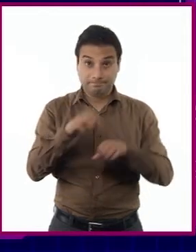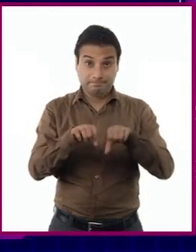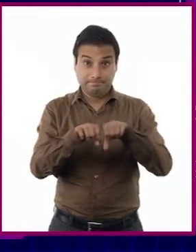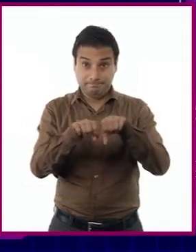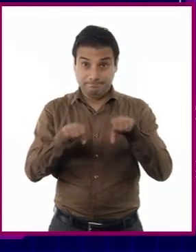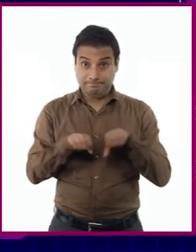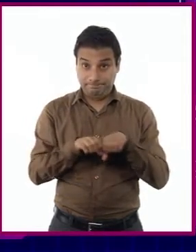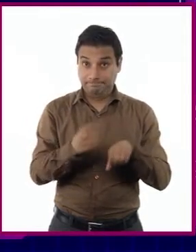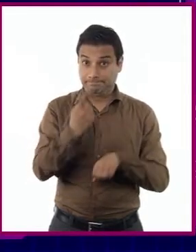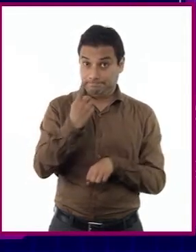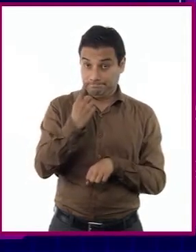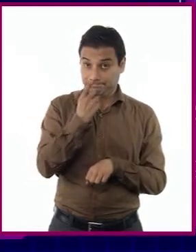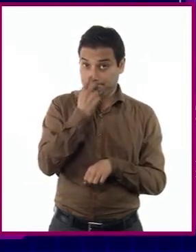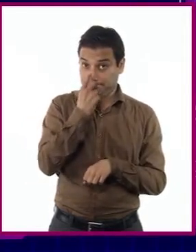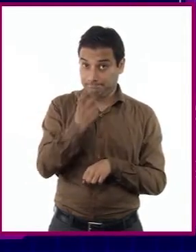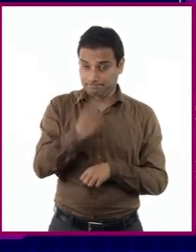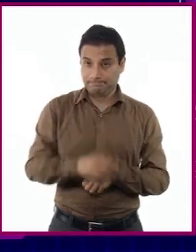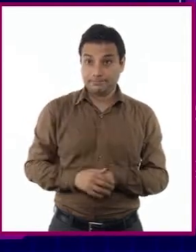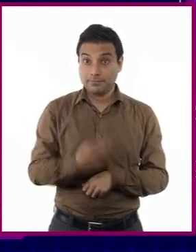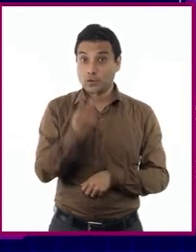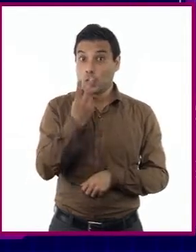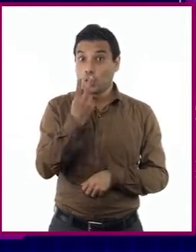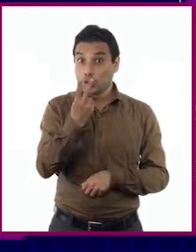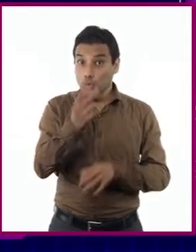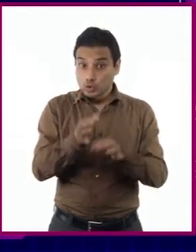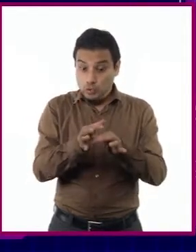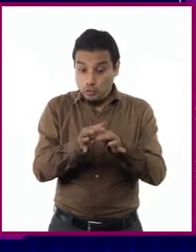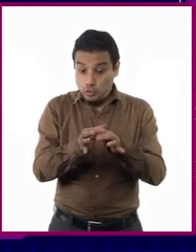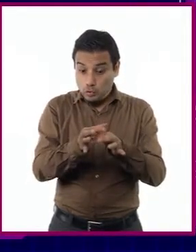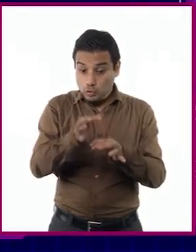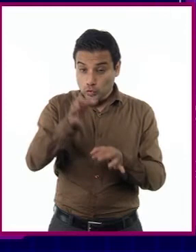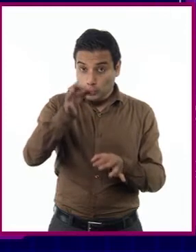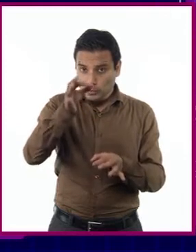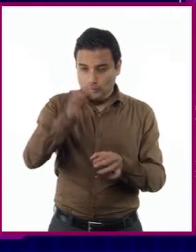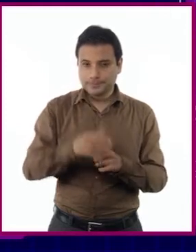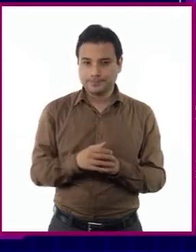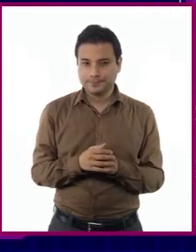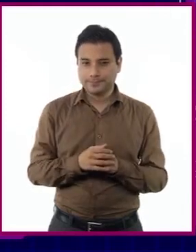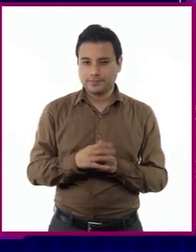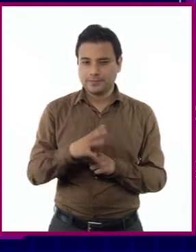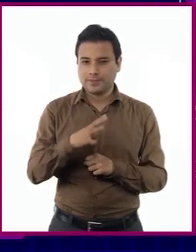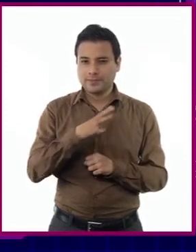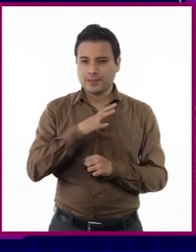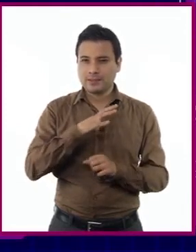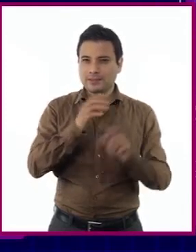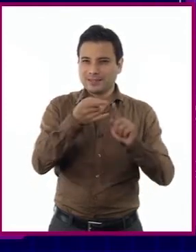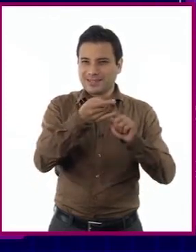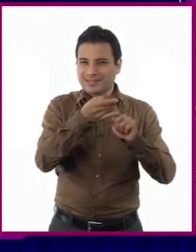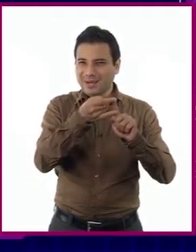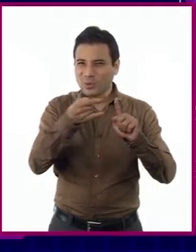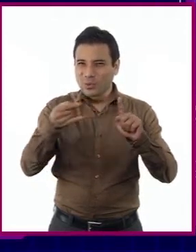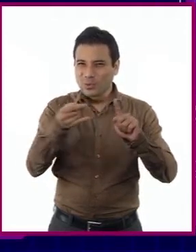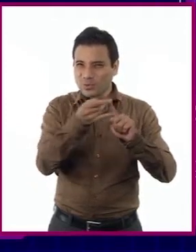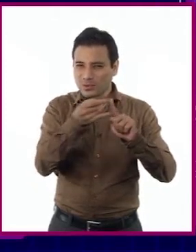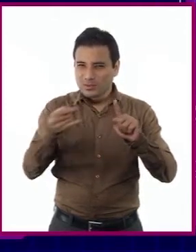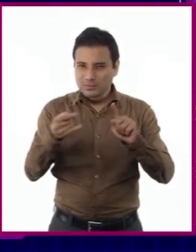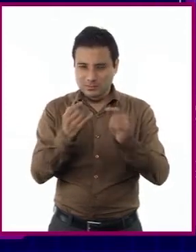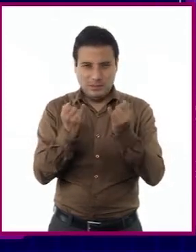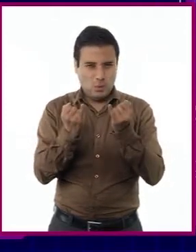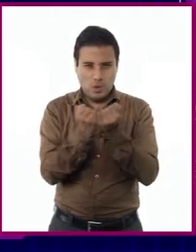mencionó que los dos tubos estaban hechos con rectángulos de las mismas medidas y que por tanto